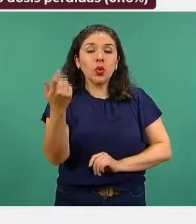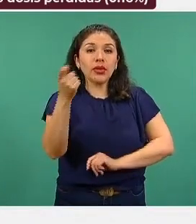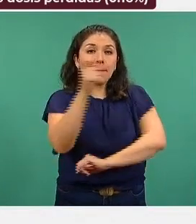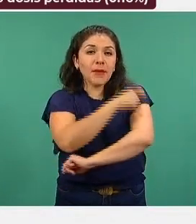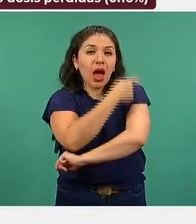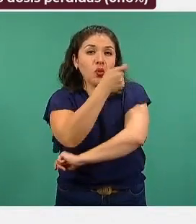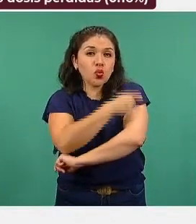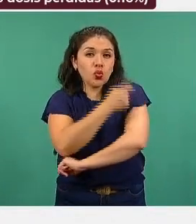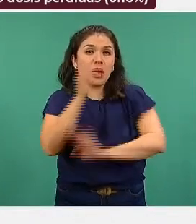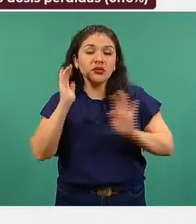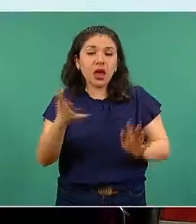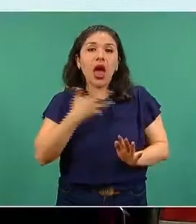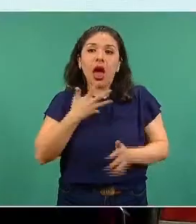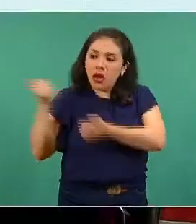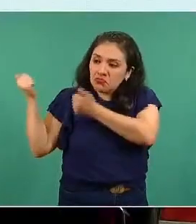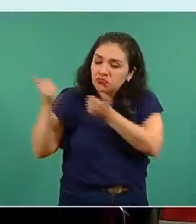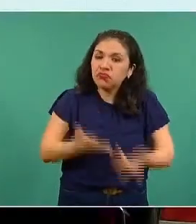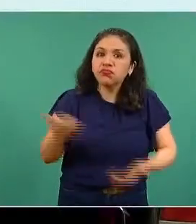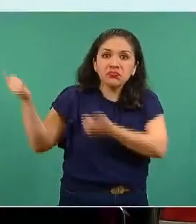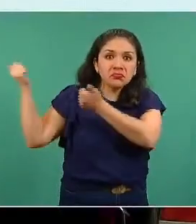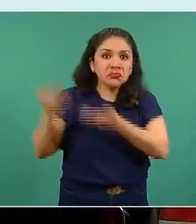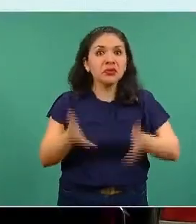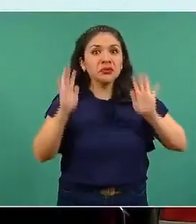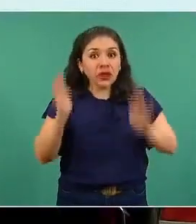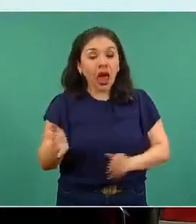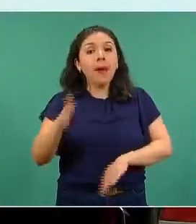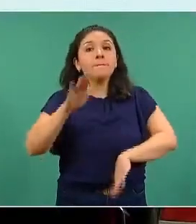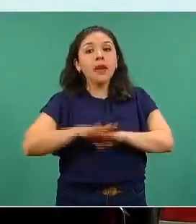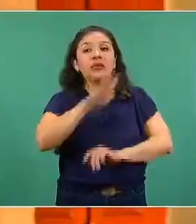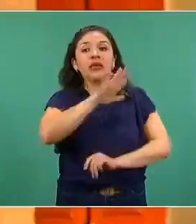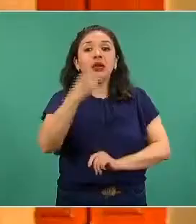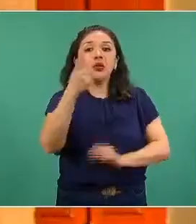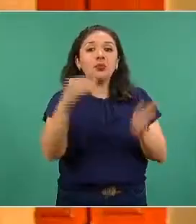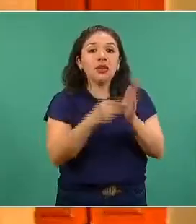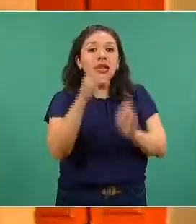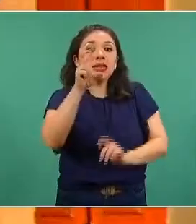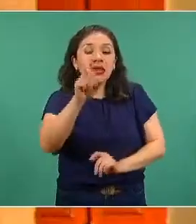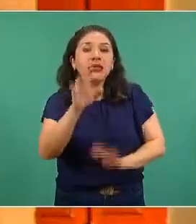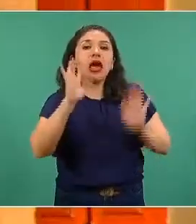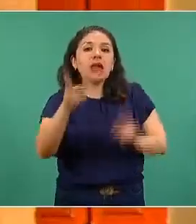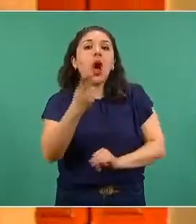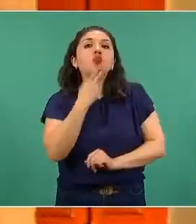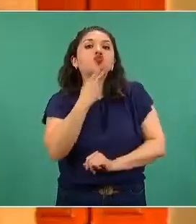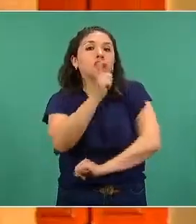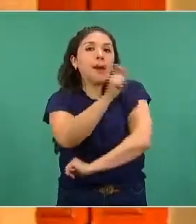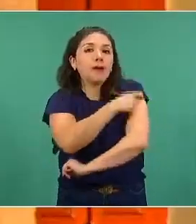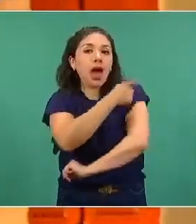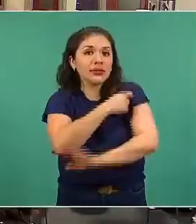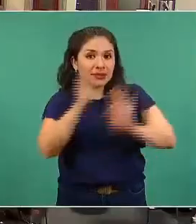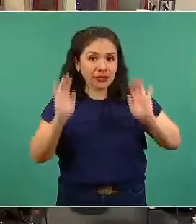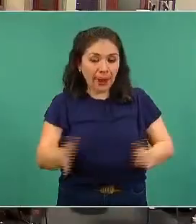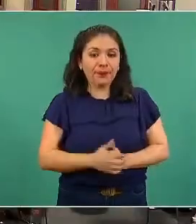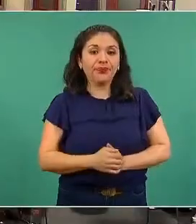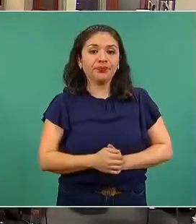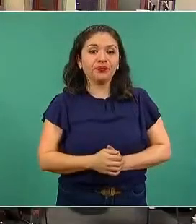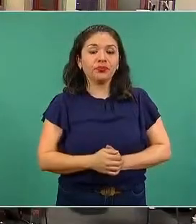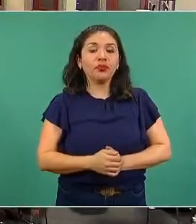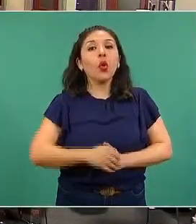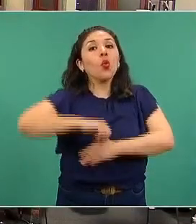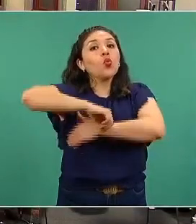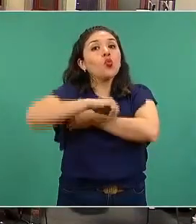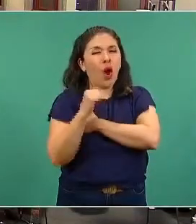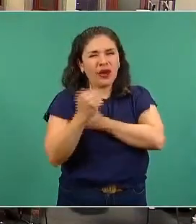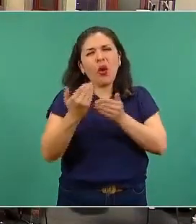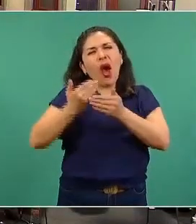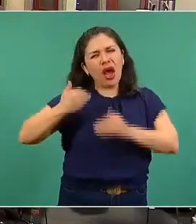766.350 dosis se han recibido y 501.030 se han utilizado. Reserva que habíamos comentado